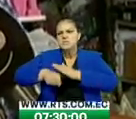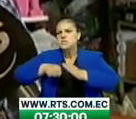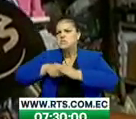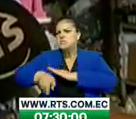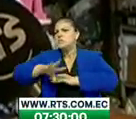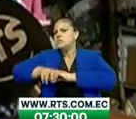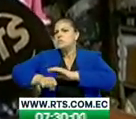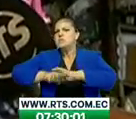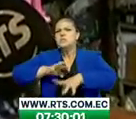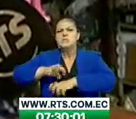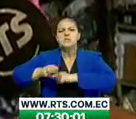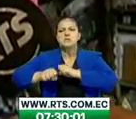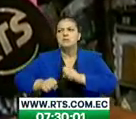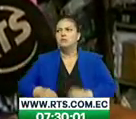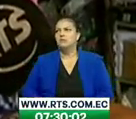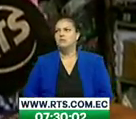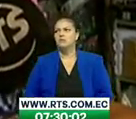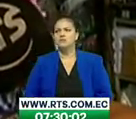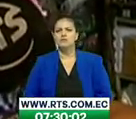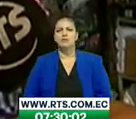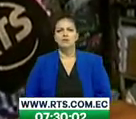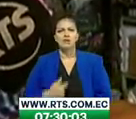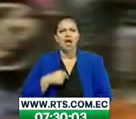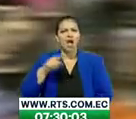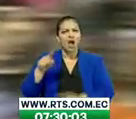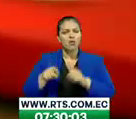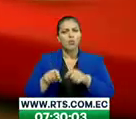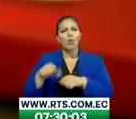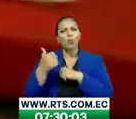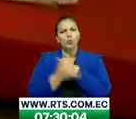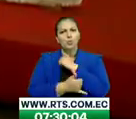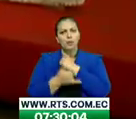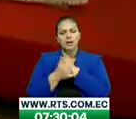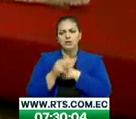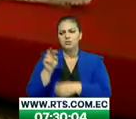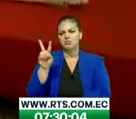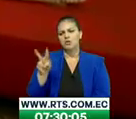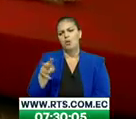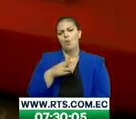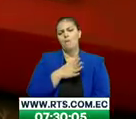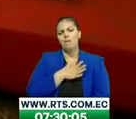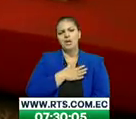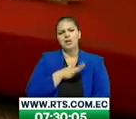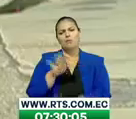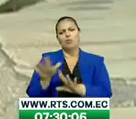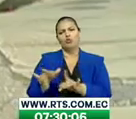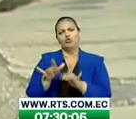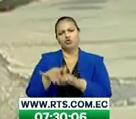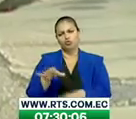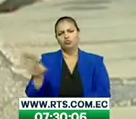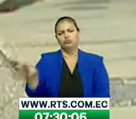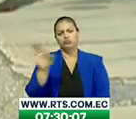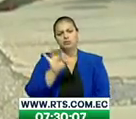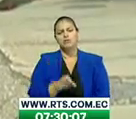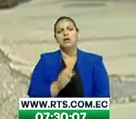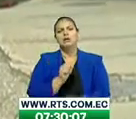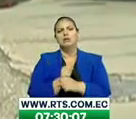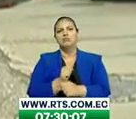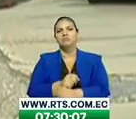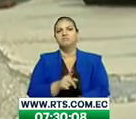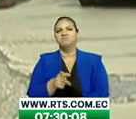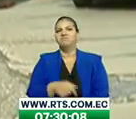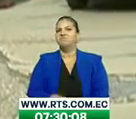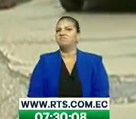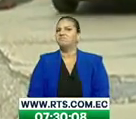dice, pobrecito, le da trabajo, le da esto, le da esa cocinada. Nos comunicamos vía telefónica con agentes de la Policía